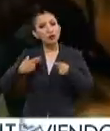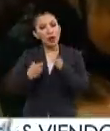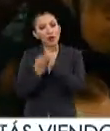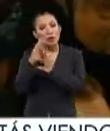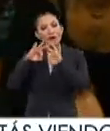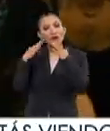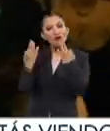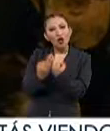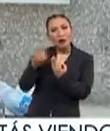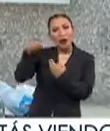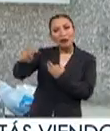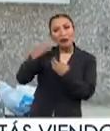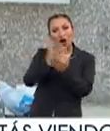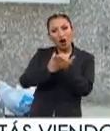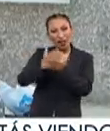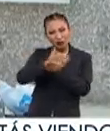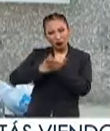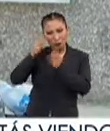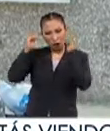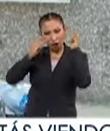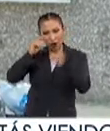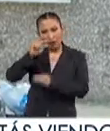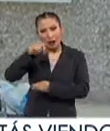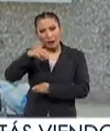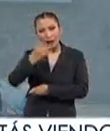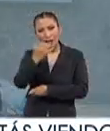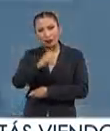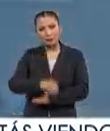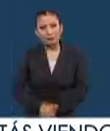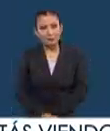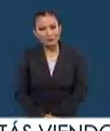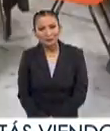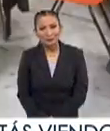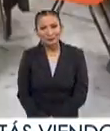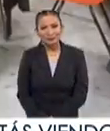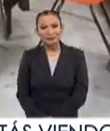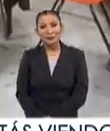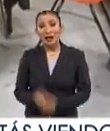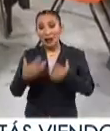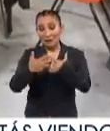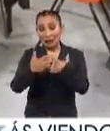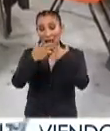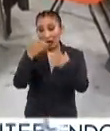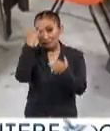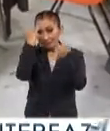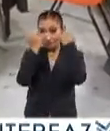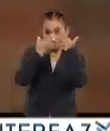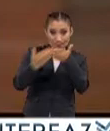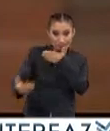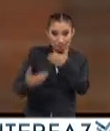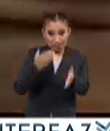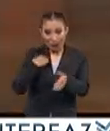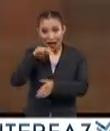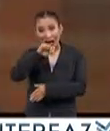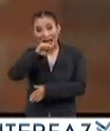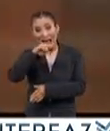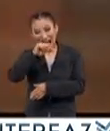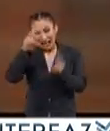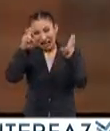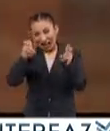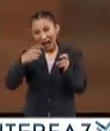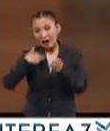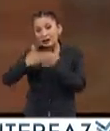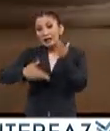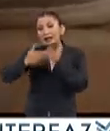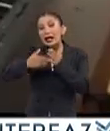nueva faceta de las piezas de la colección del Museo Tamayo. En la Fábrica de Creación e Innovación, la Nana llevó a cabo el